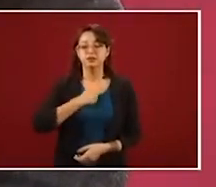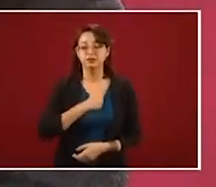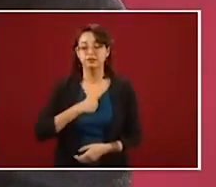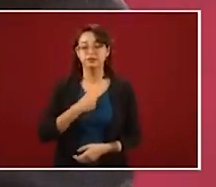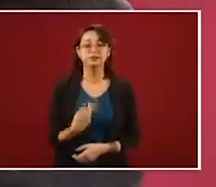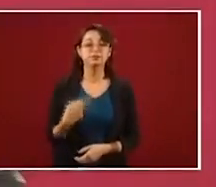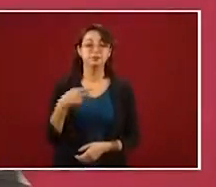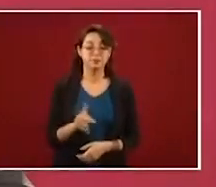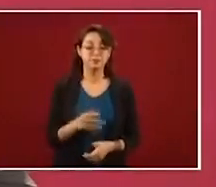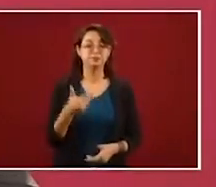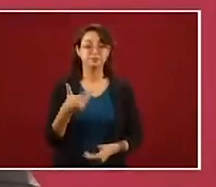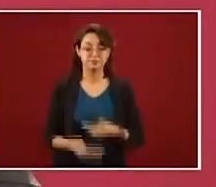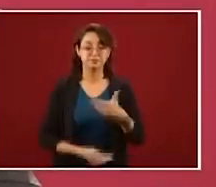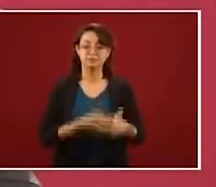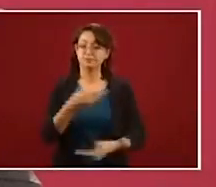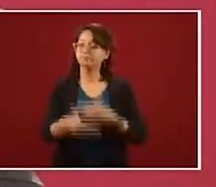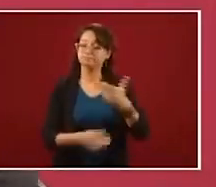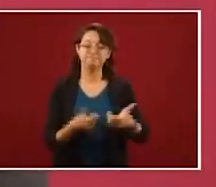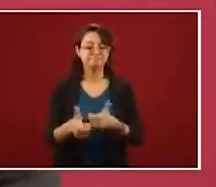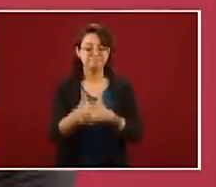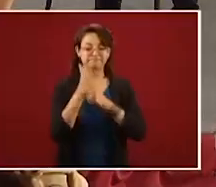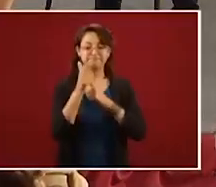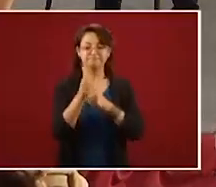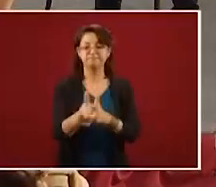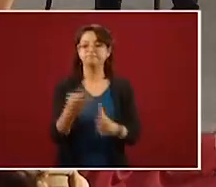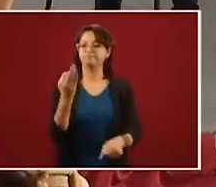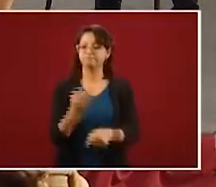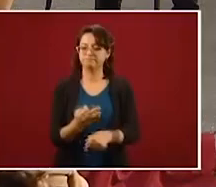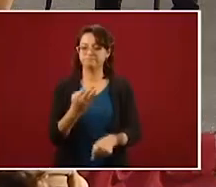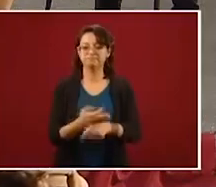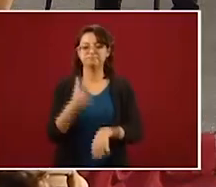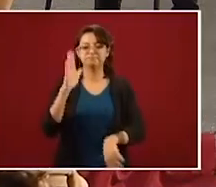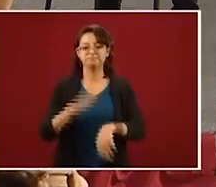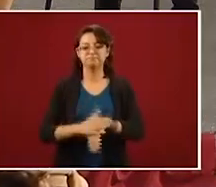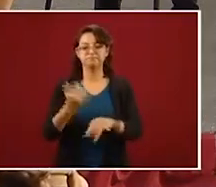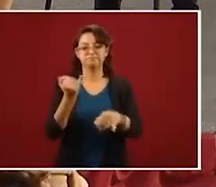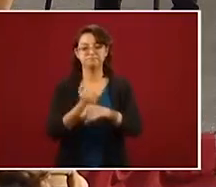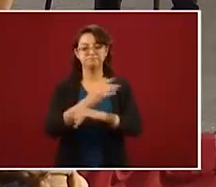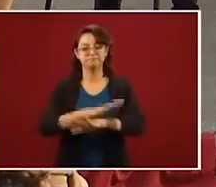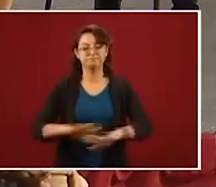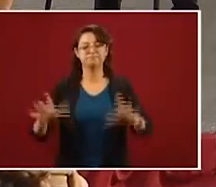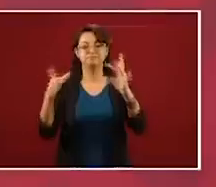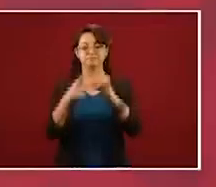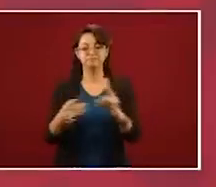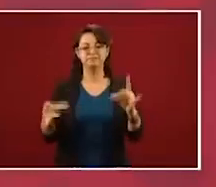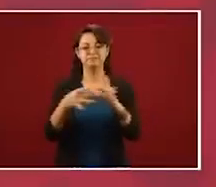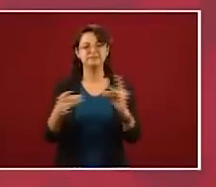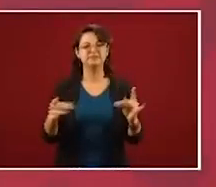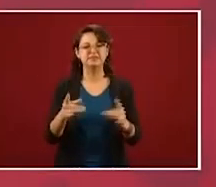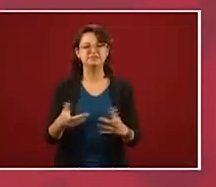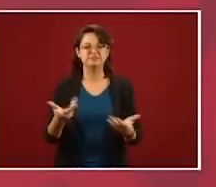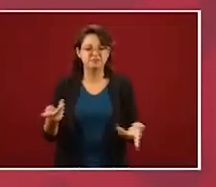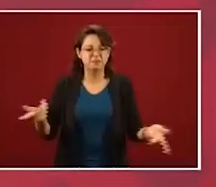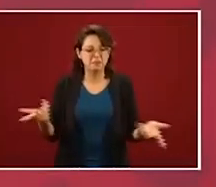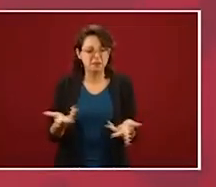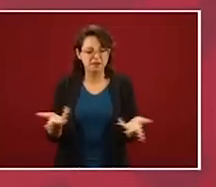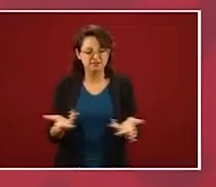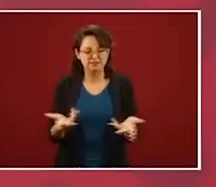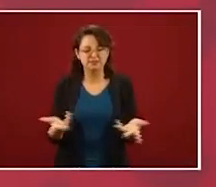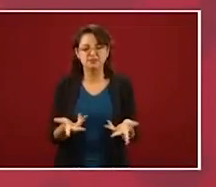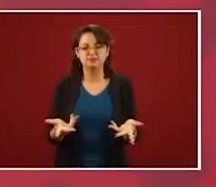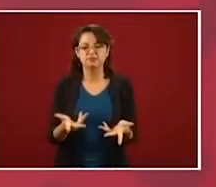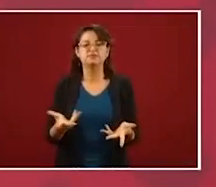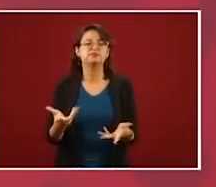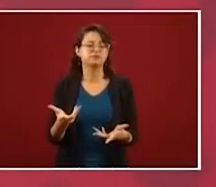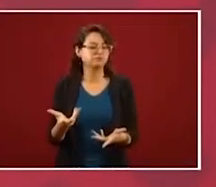adelante, ahora les explicamos qué se está haciendo y vamos a dar